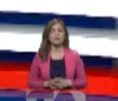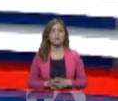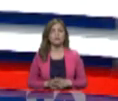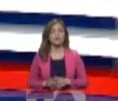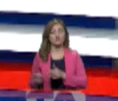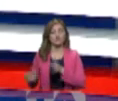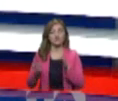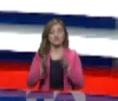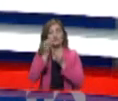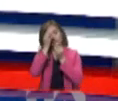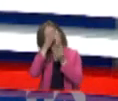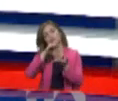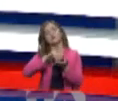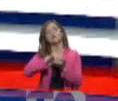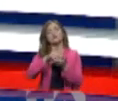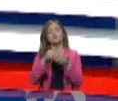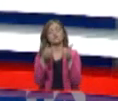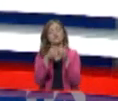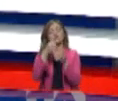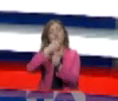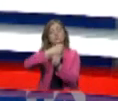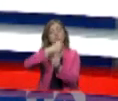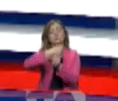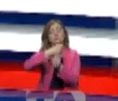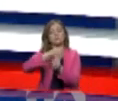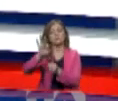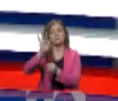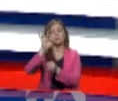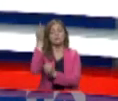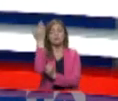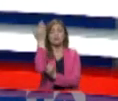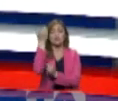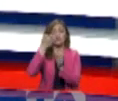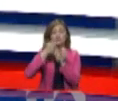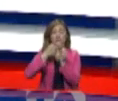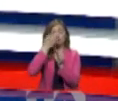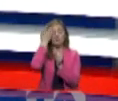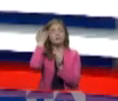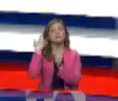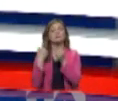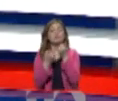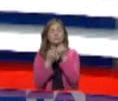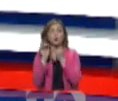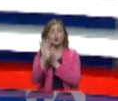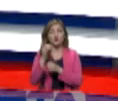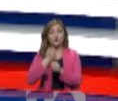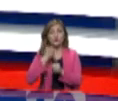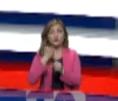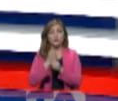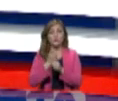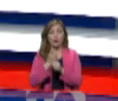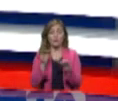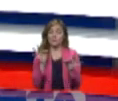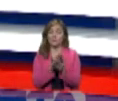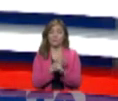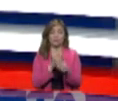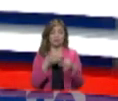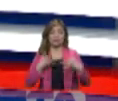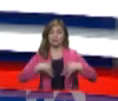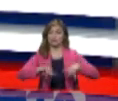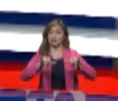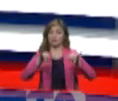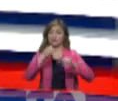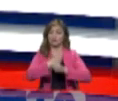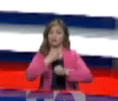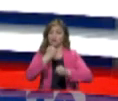Ahora les contamos que varios miembros del equipo de trabajo escogido por el alcalde de Quito, Jorge Yunda, para apoyar su gestión, ya están operativos.